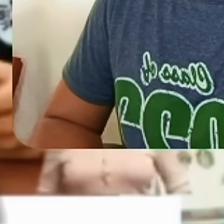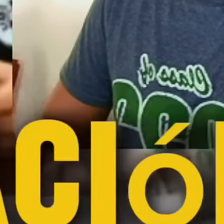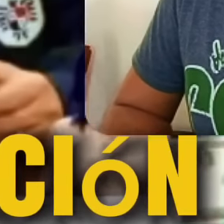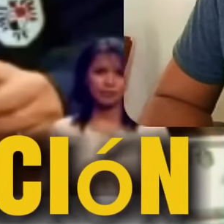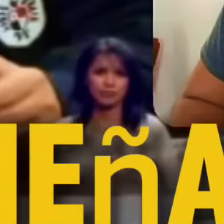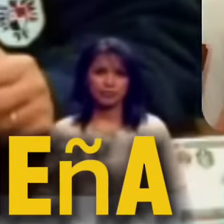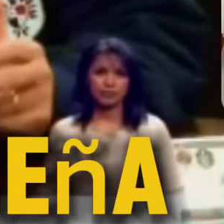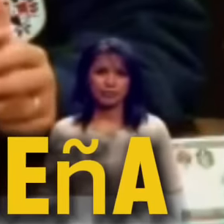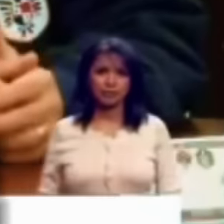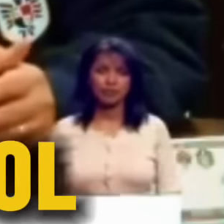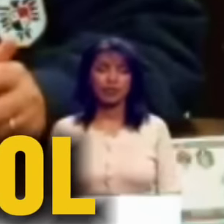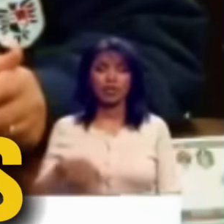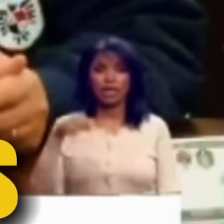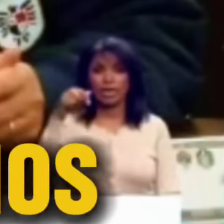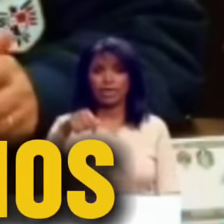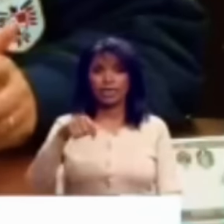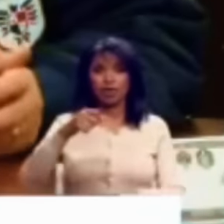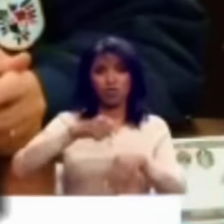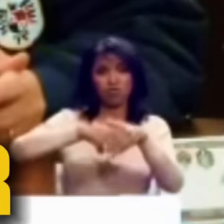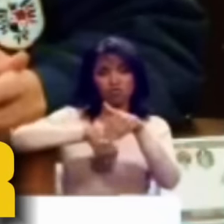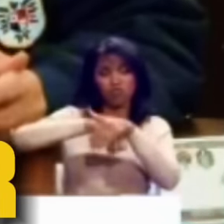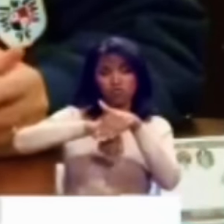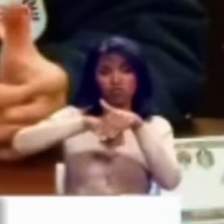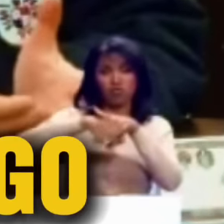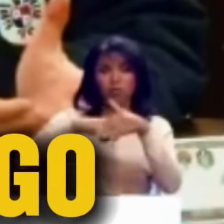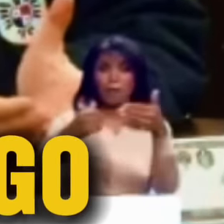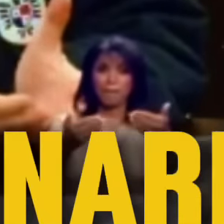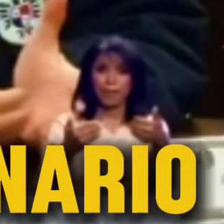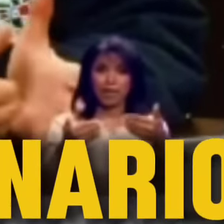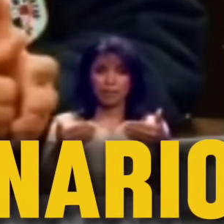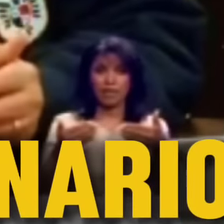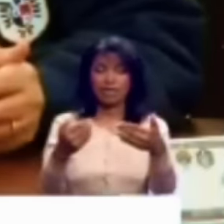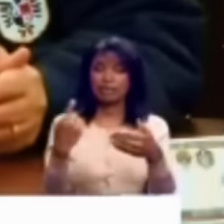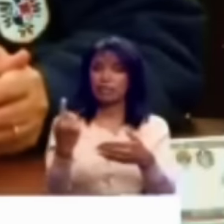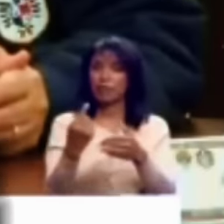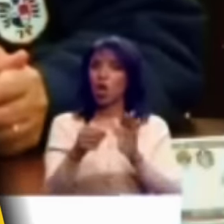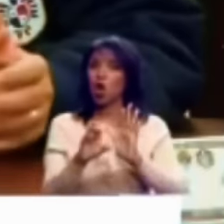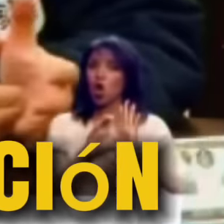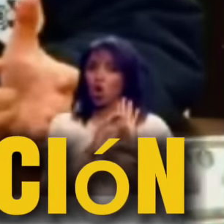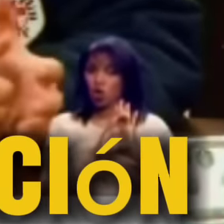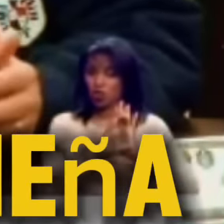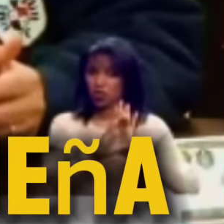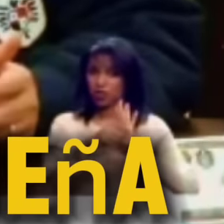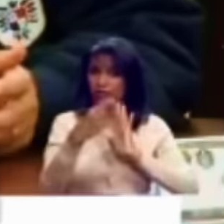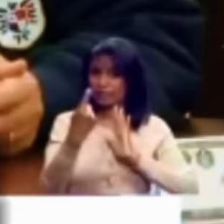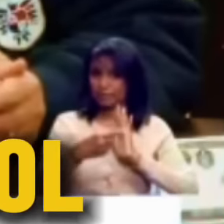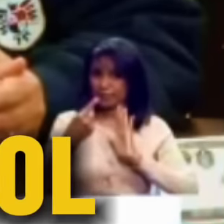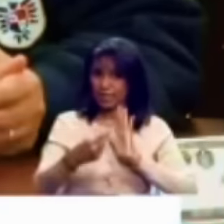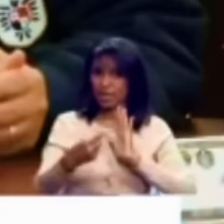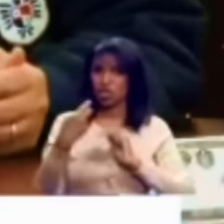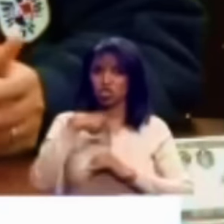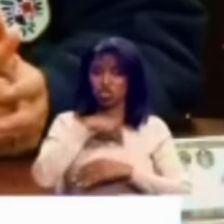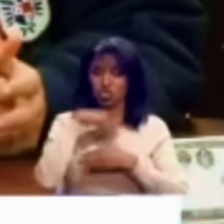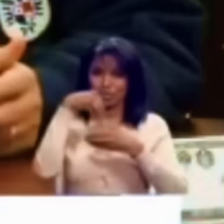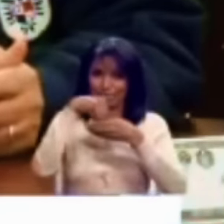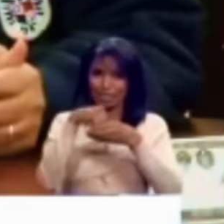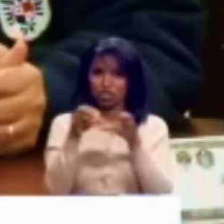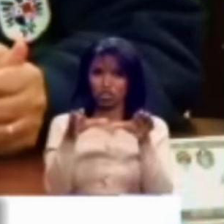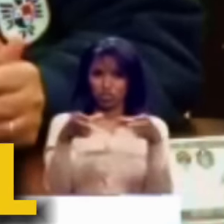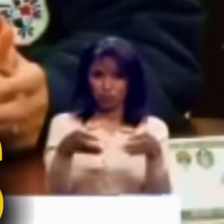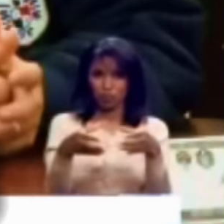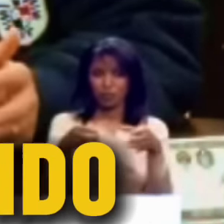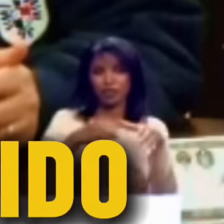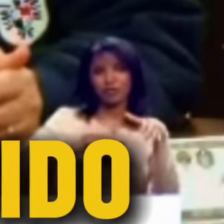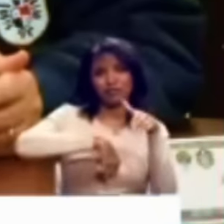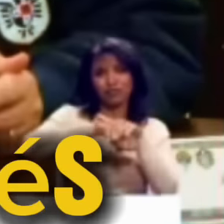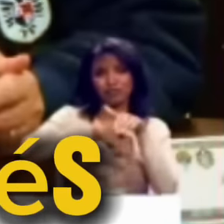Nosotros en la Federación Panameña de Fútbol nos regimos por el Código Disciplinario de la Federación Panameña de Fútbol, y que el